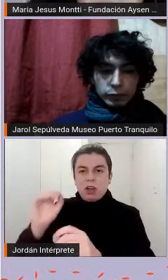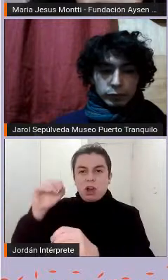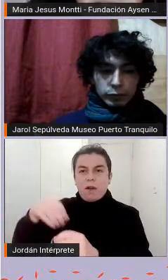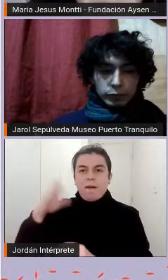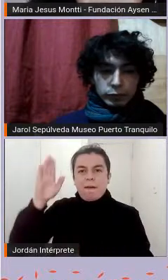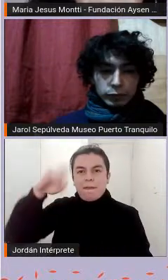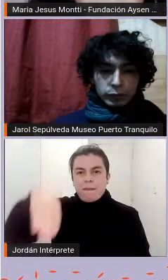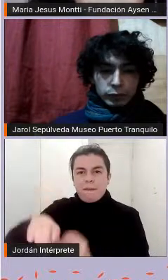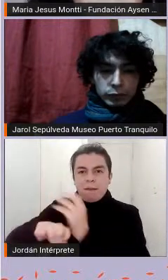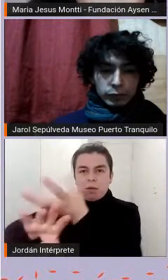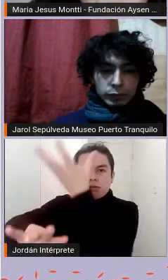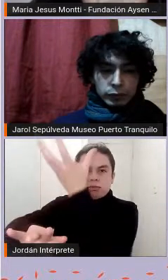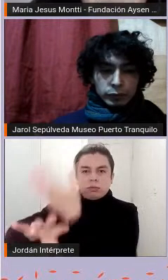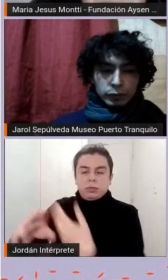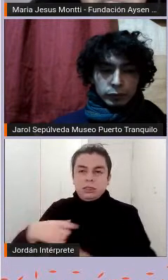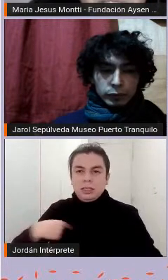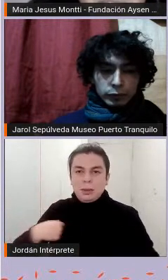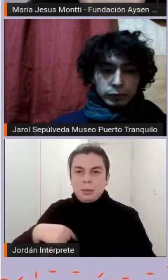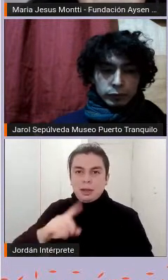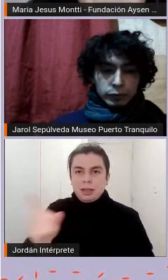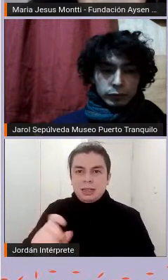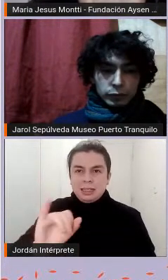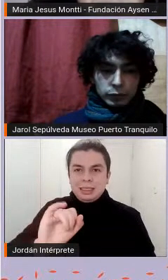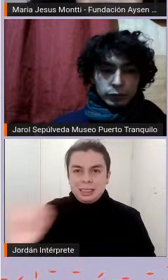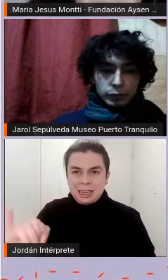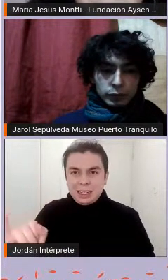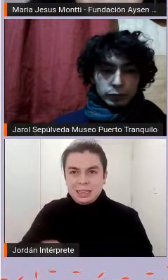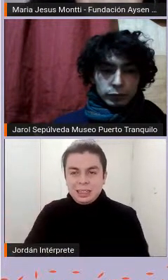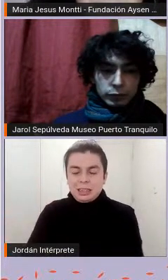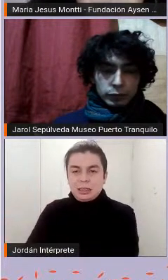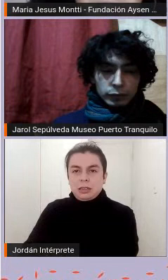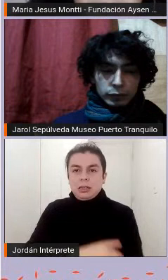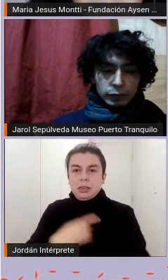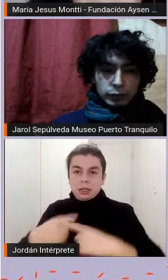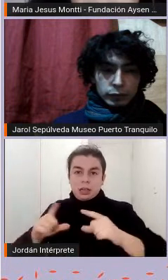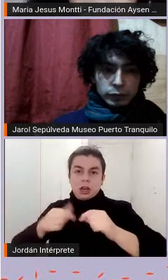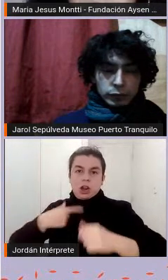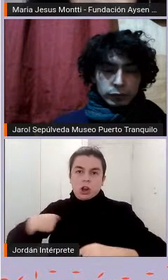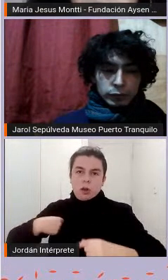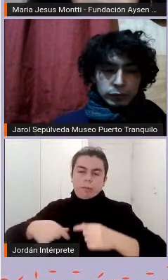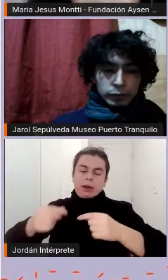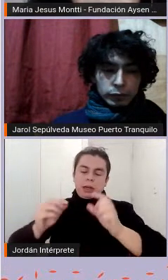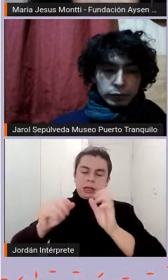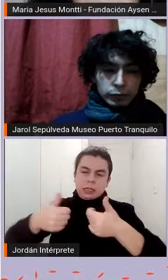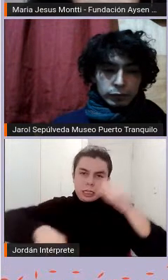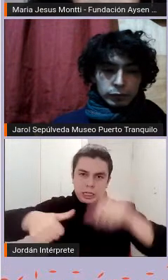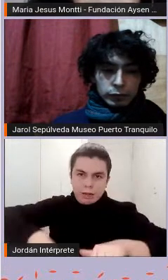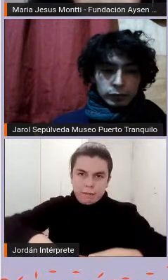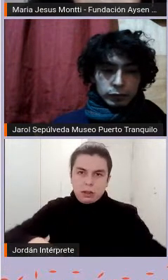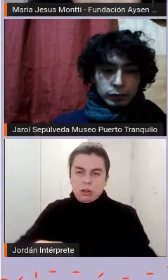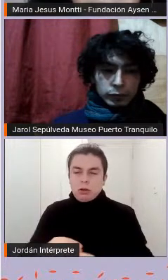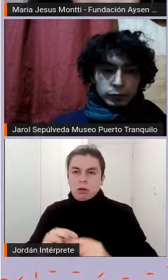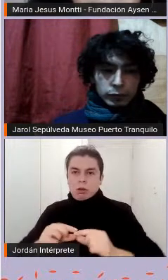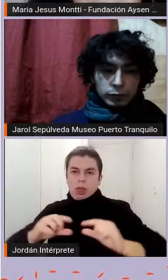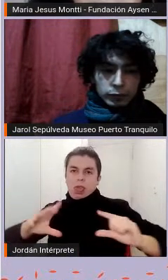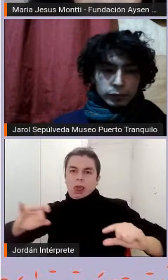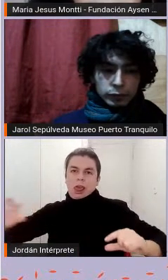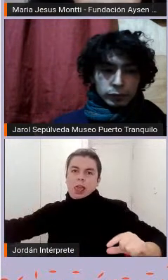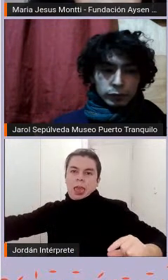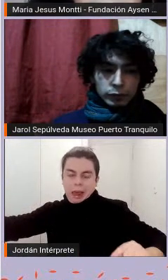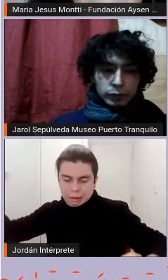conoce como ballena boba. Su nombre científico es Baleanoptera borealis. Es una